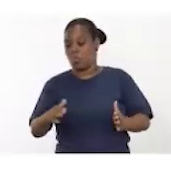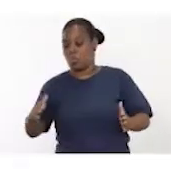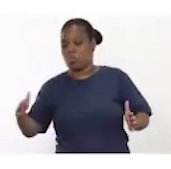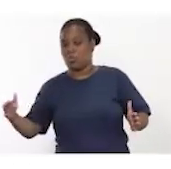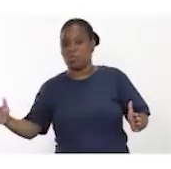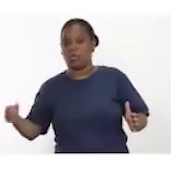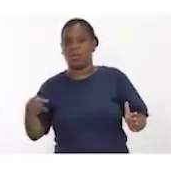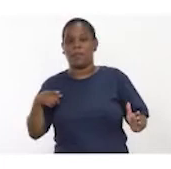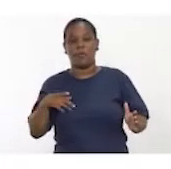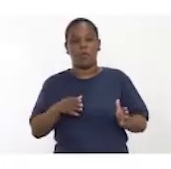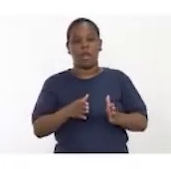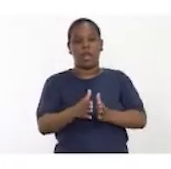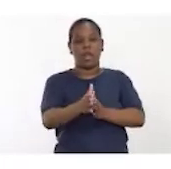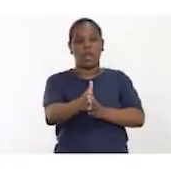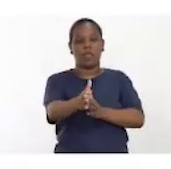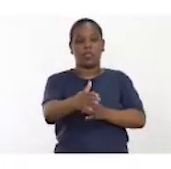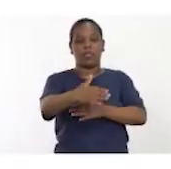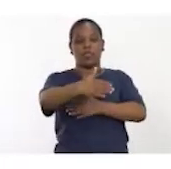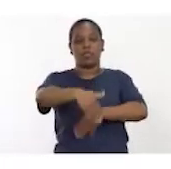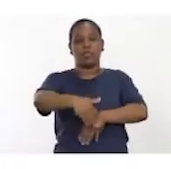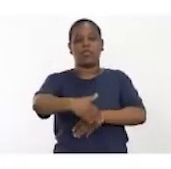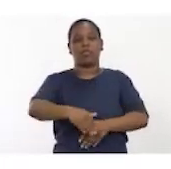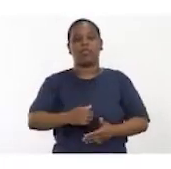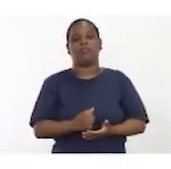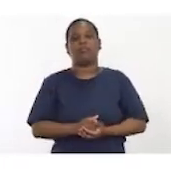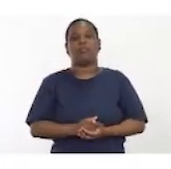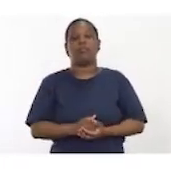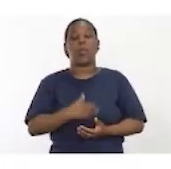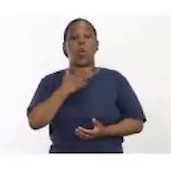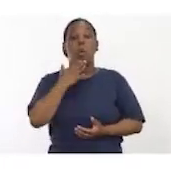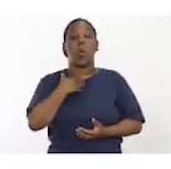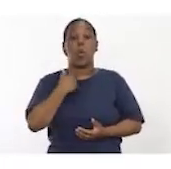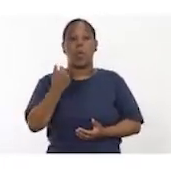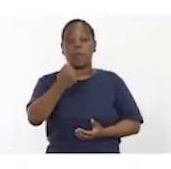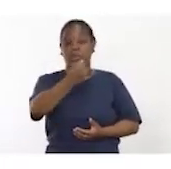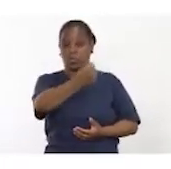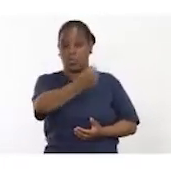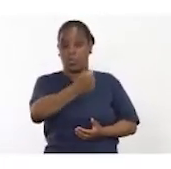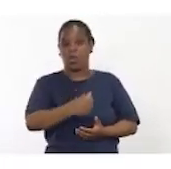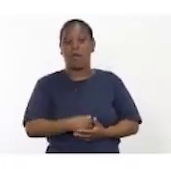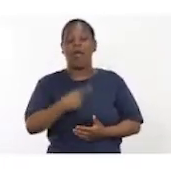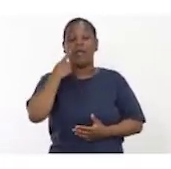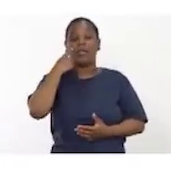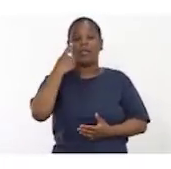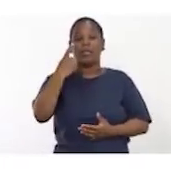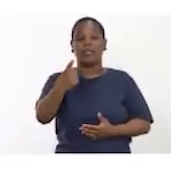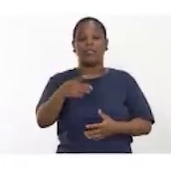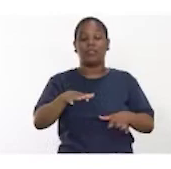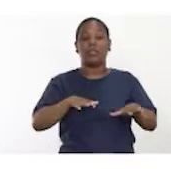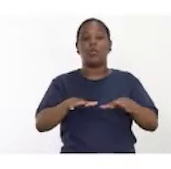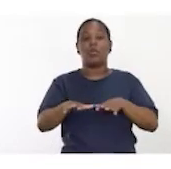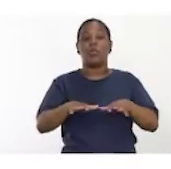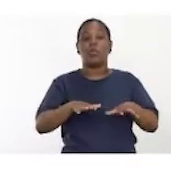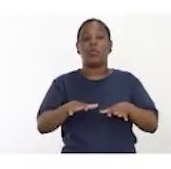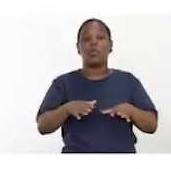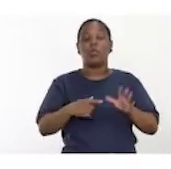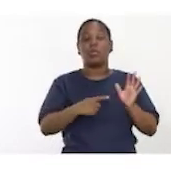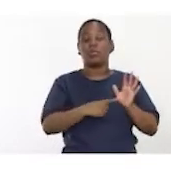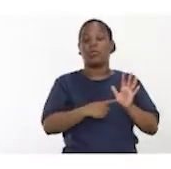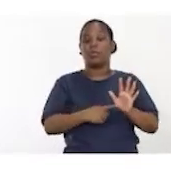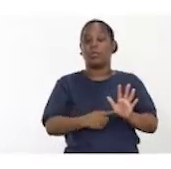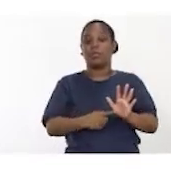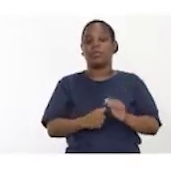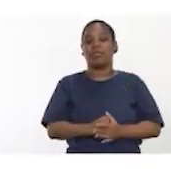recto de la vía. Como primer inciso tenemos, identifique los movimientos